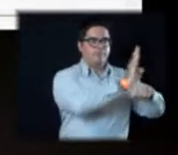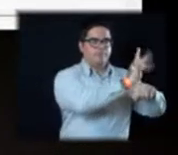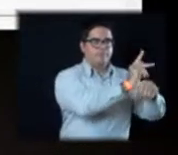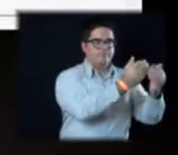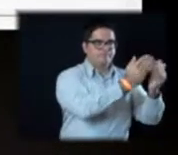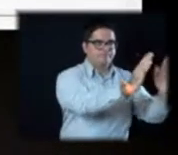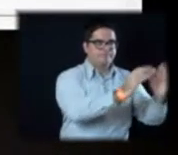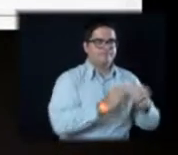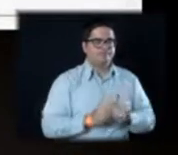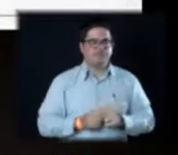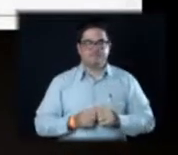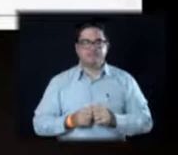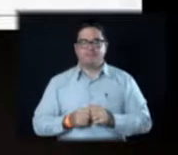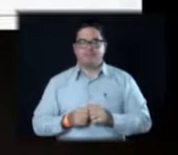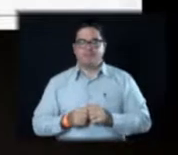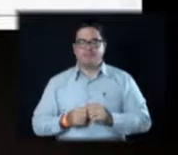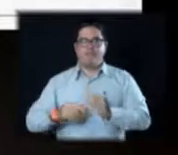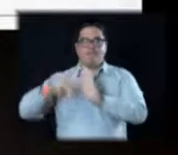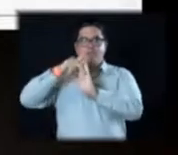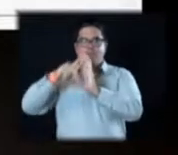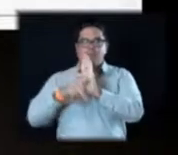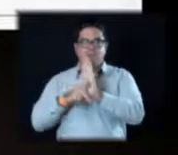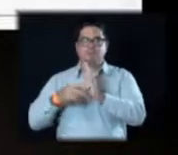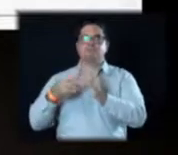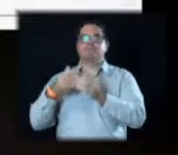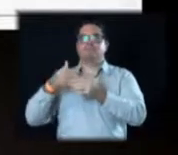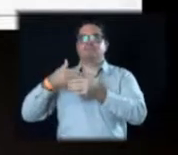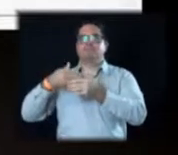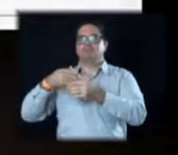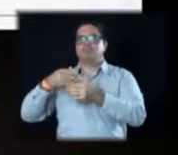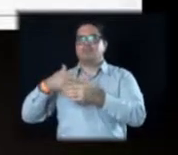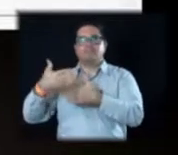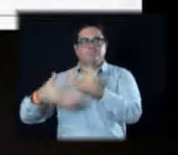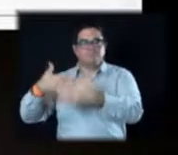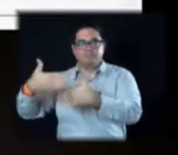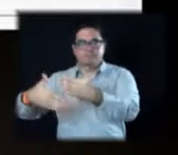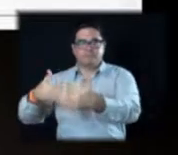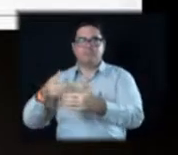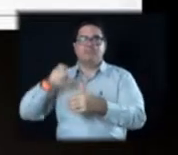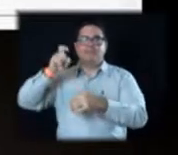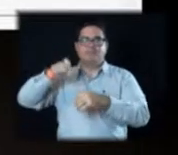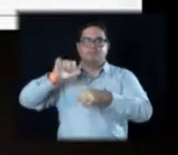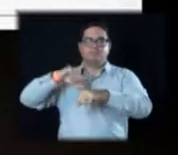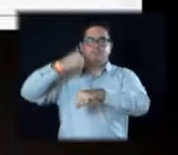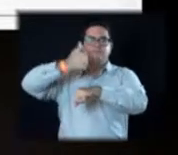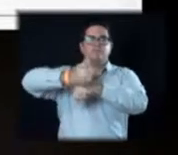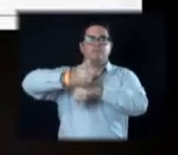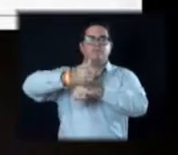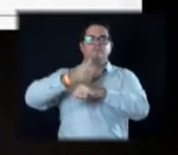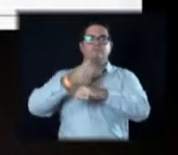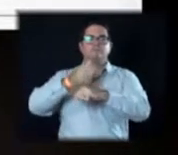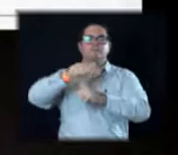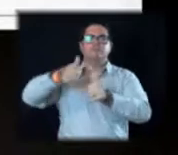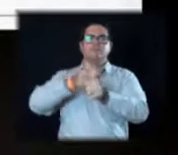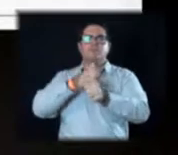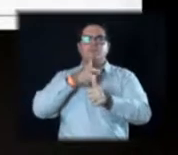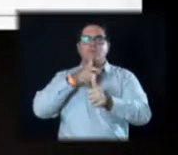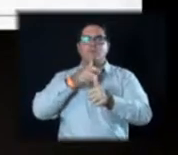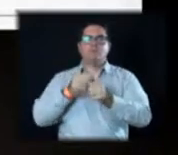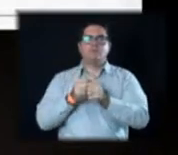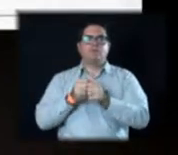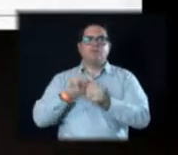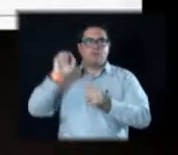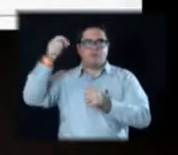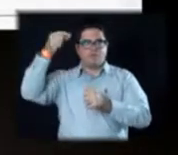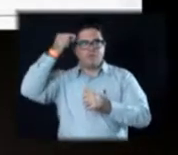A nivel de corporaciones públicas, las políticas y procedimientos que existen van a estar establecidos por el cuerpo que gobierna la